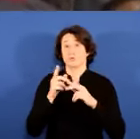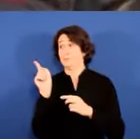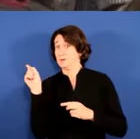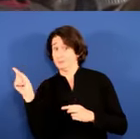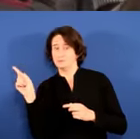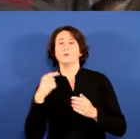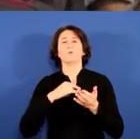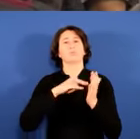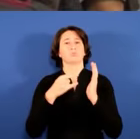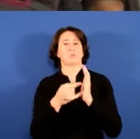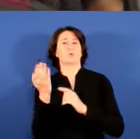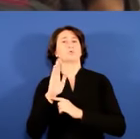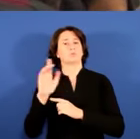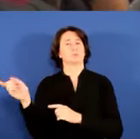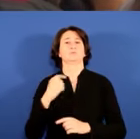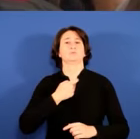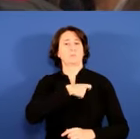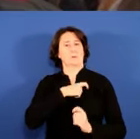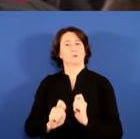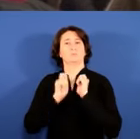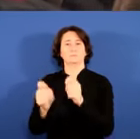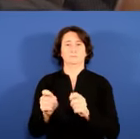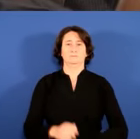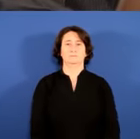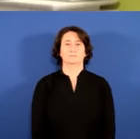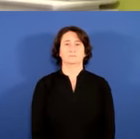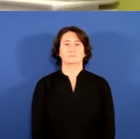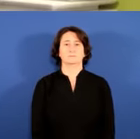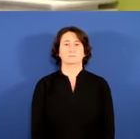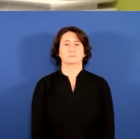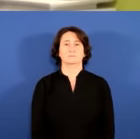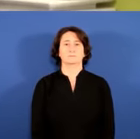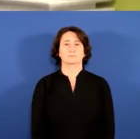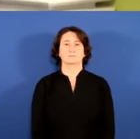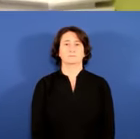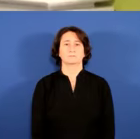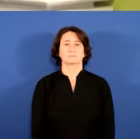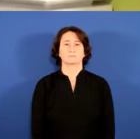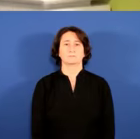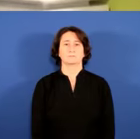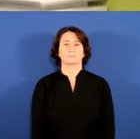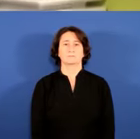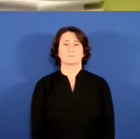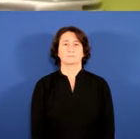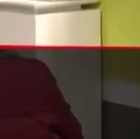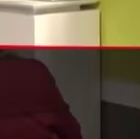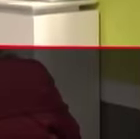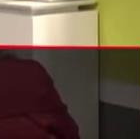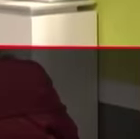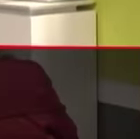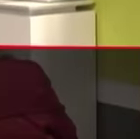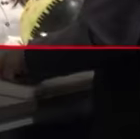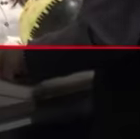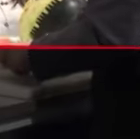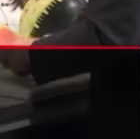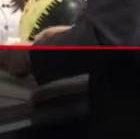las oportunidades de empleo en varios países de la Unión Europea y ha gestionado 71 entrevistas de trabajo. En esta tercera edición